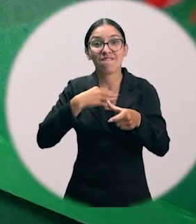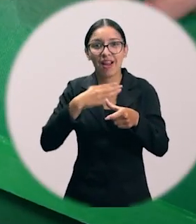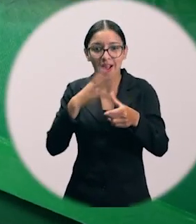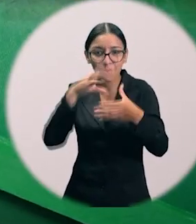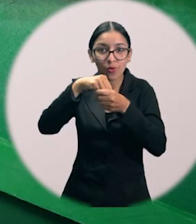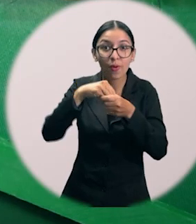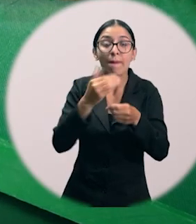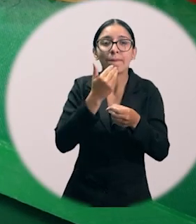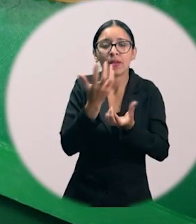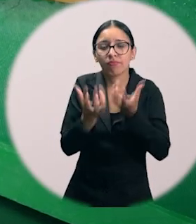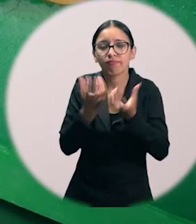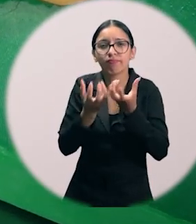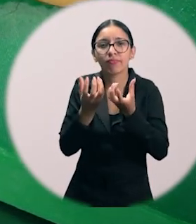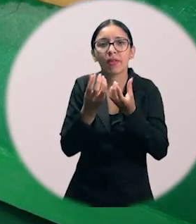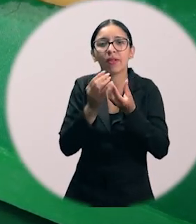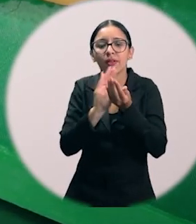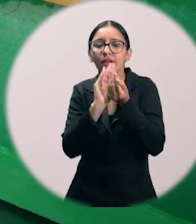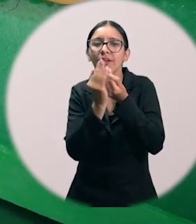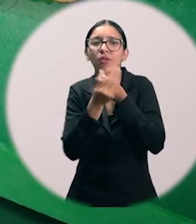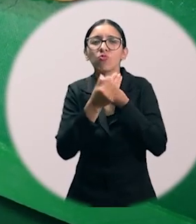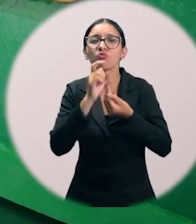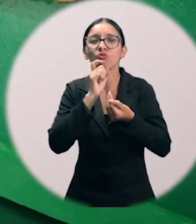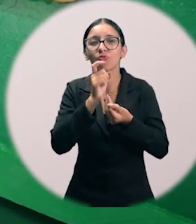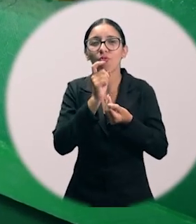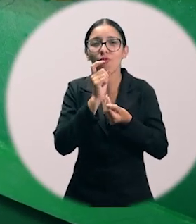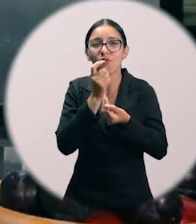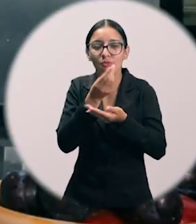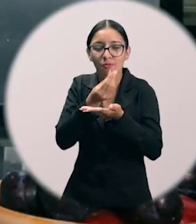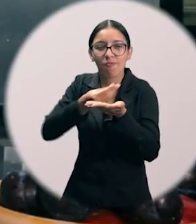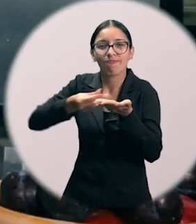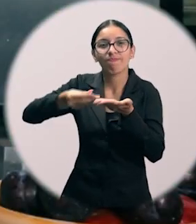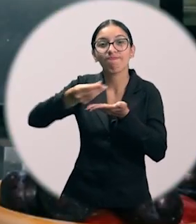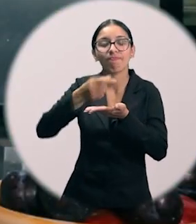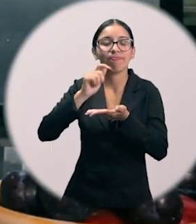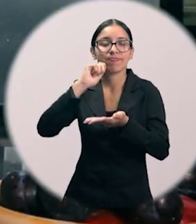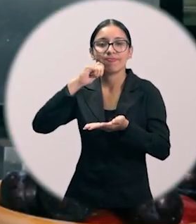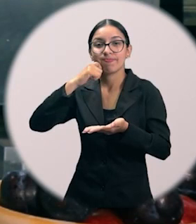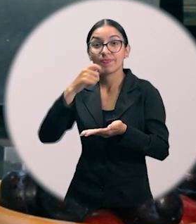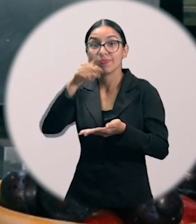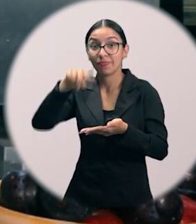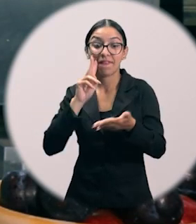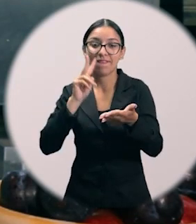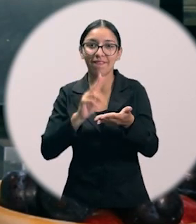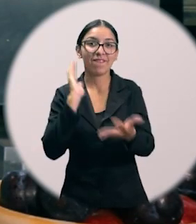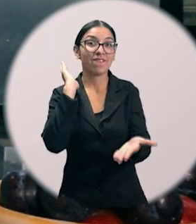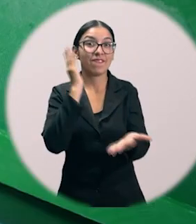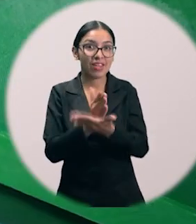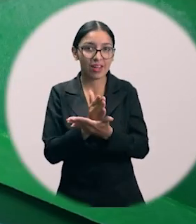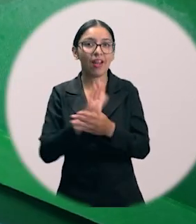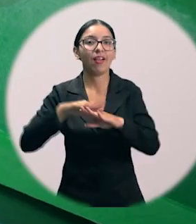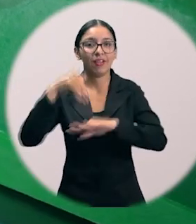poner a hervir la piel tiñe, entonces después nos va a quedar un color rojo hermoso que van a poder ver en la preparación